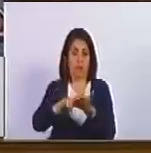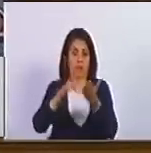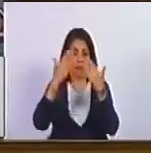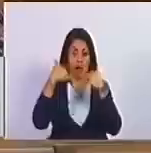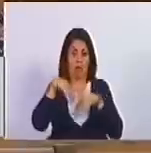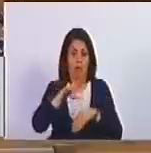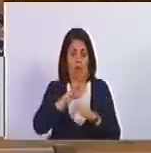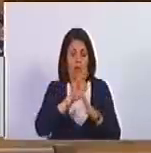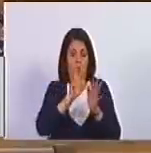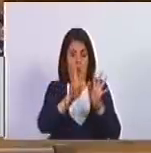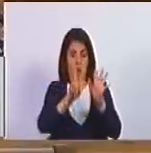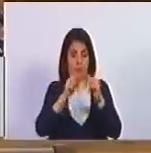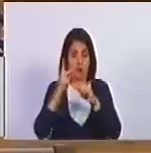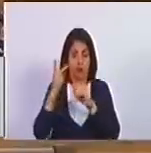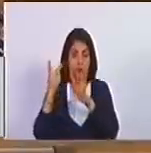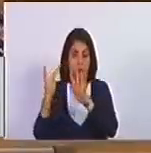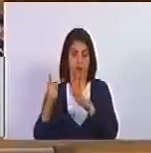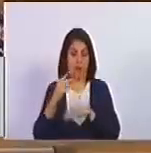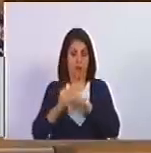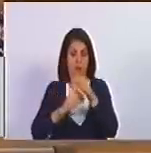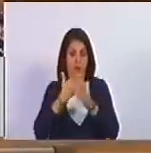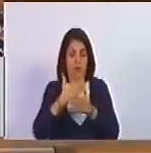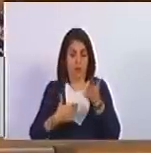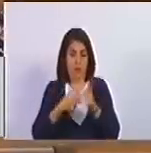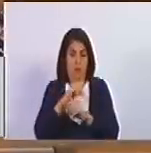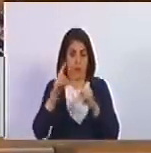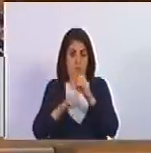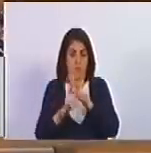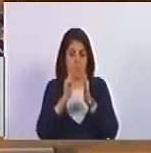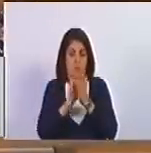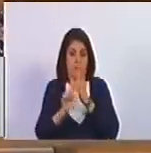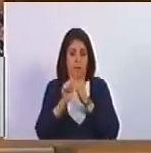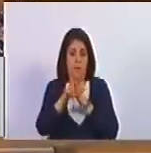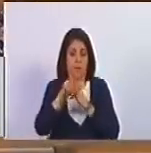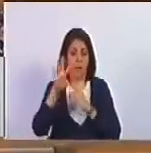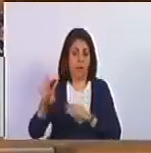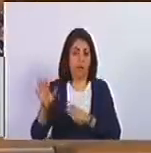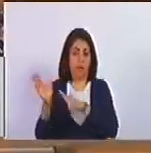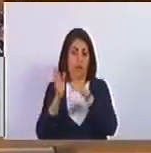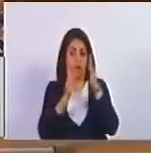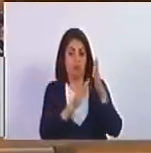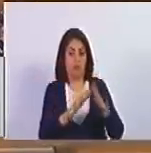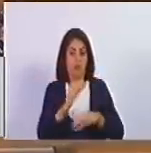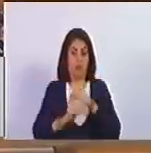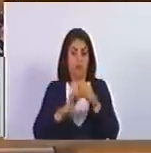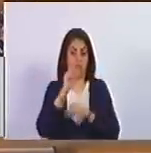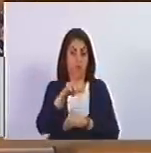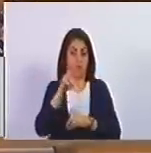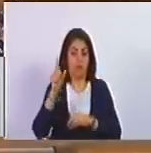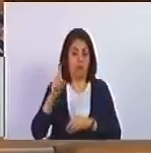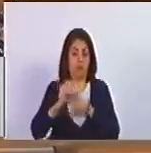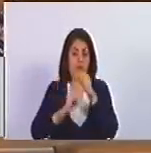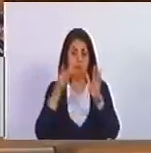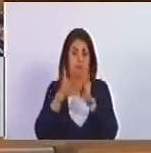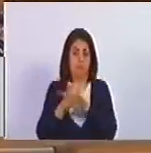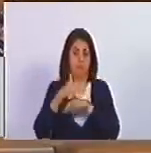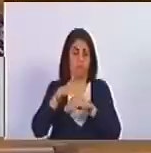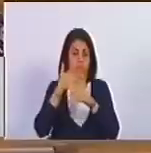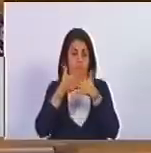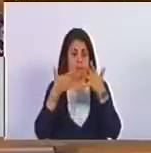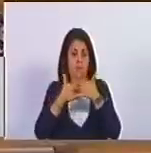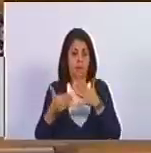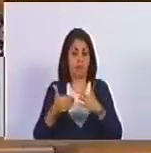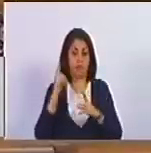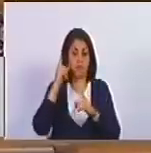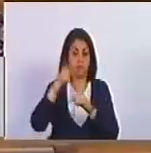Siguiente. 77. Se propone modificar el artículo 34, que pasa a ser el artículo 35, el cual queda redactado en los